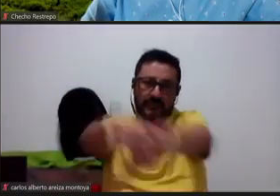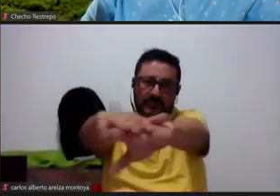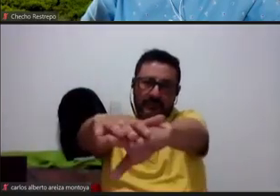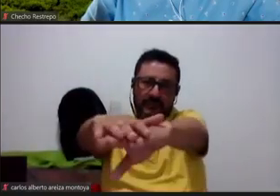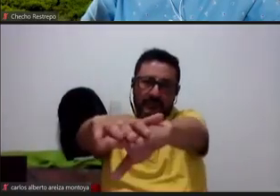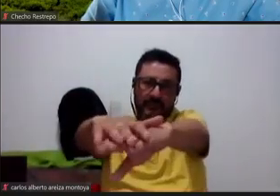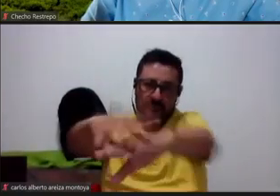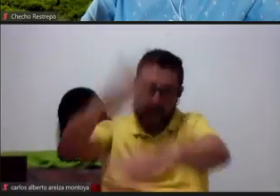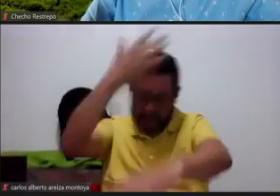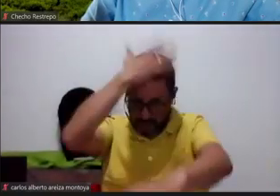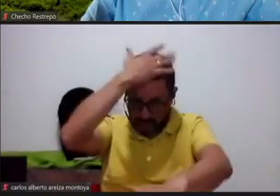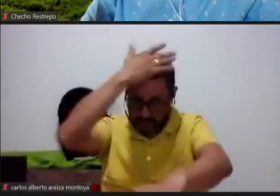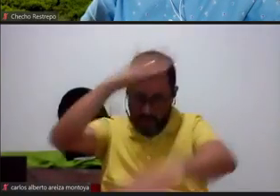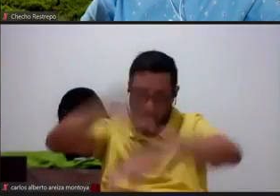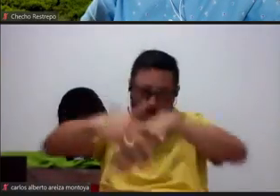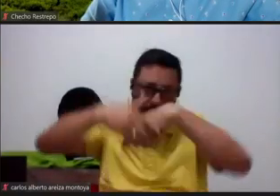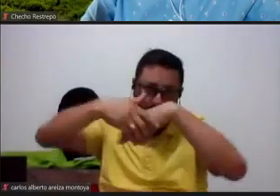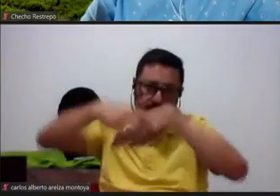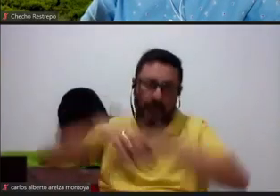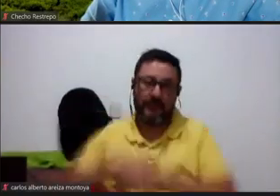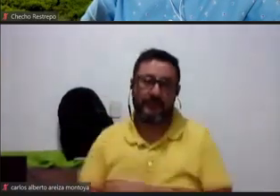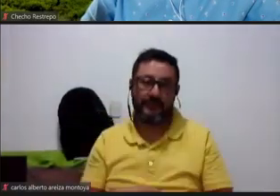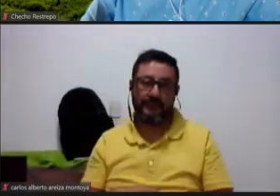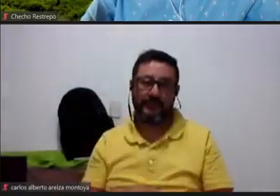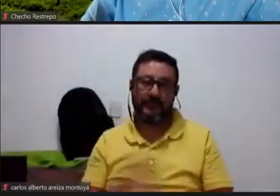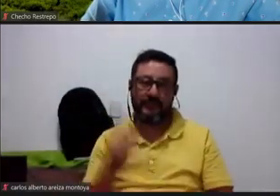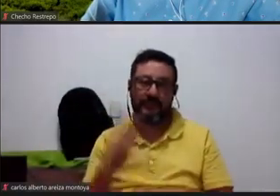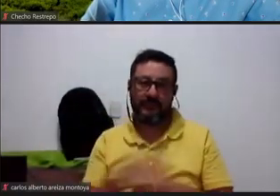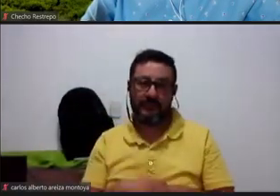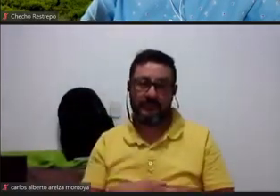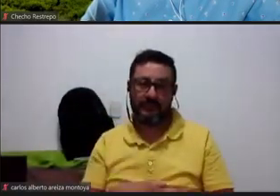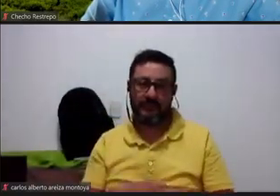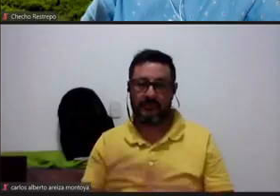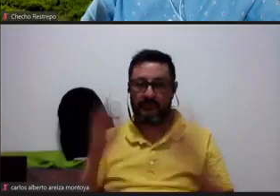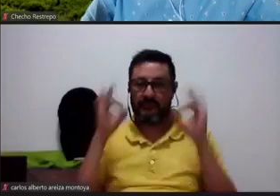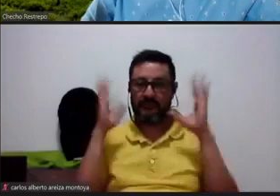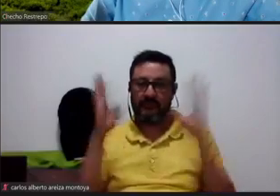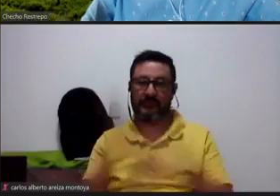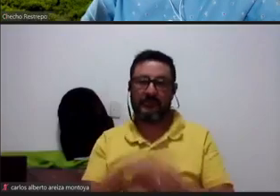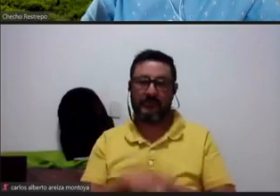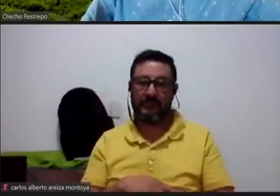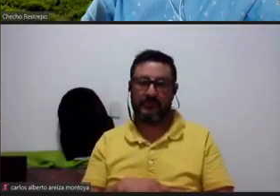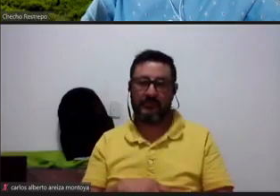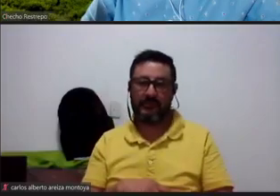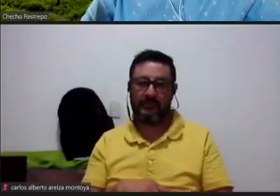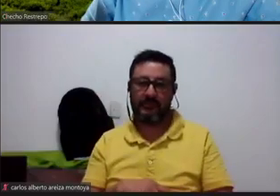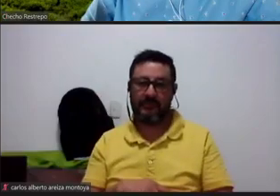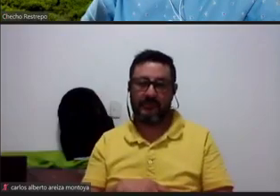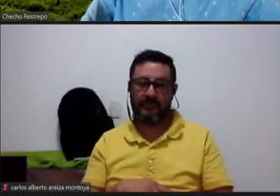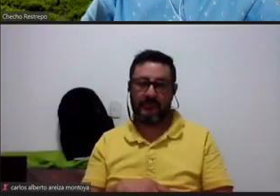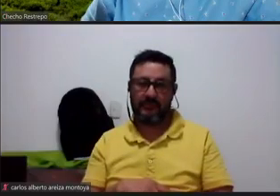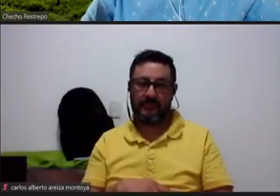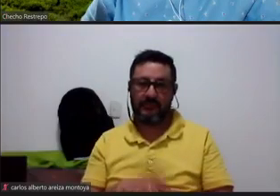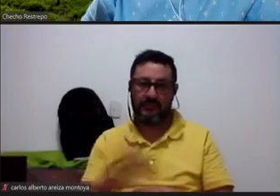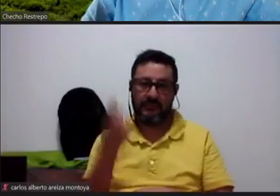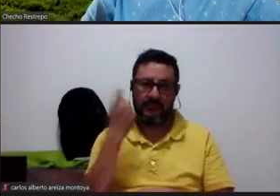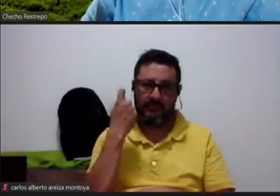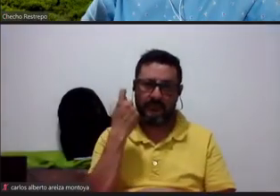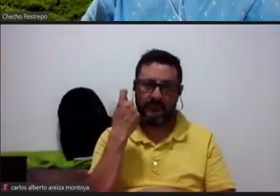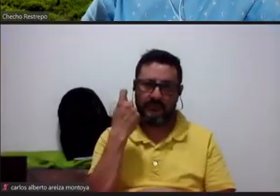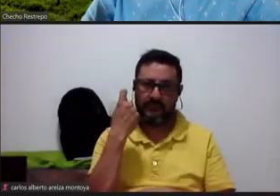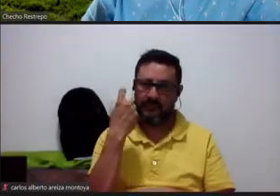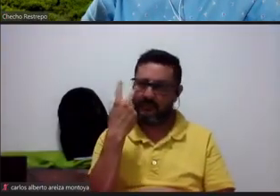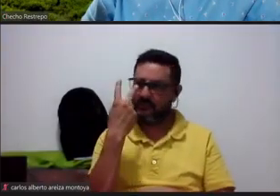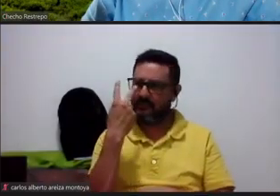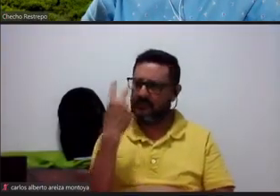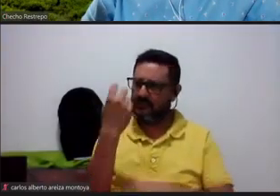cabeza. Y eso puede generar una consecuencia peor. Y la otra fue hace, ¿qué? Dos años antes de un campeonato mundial